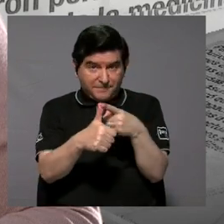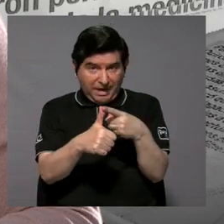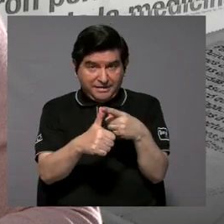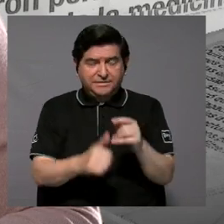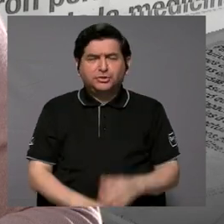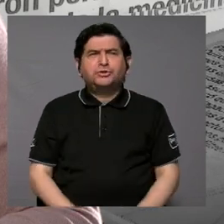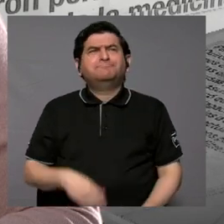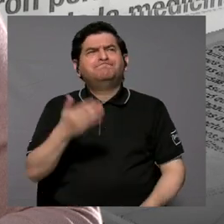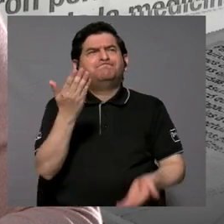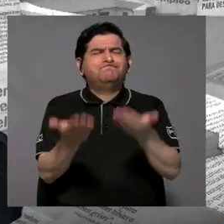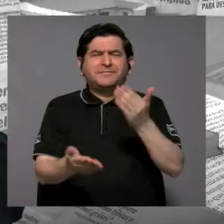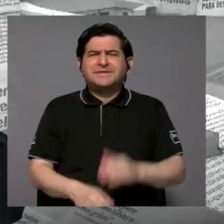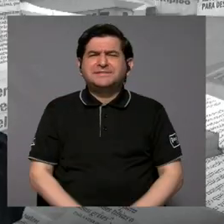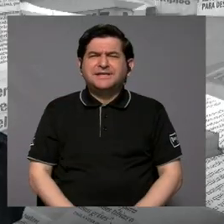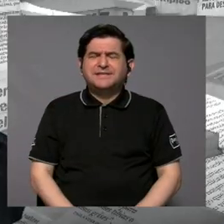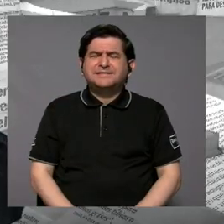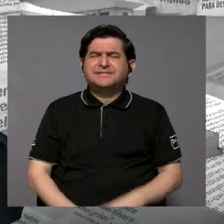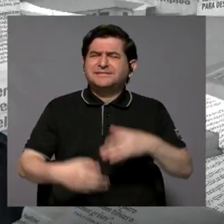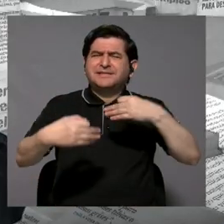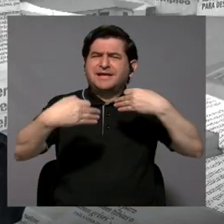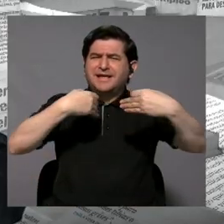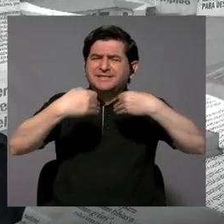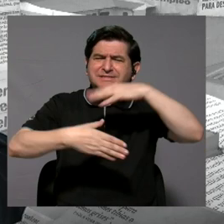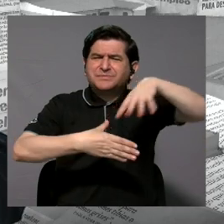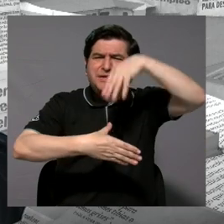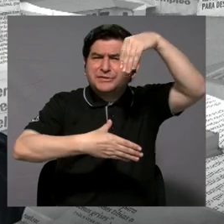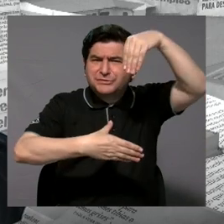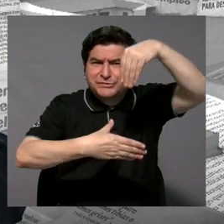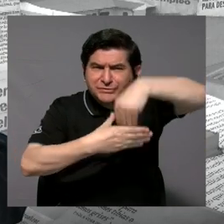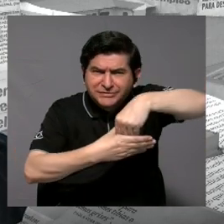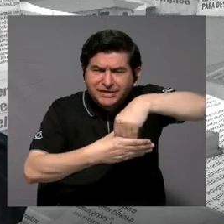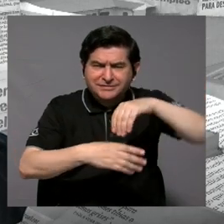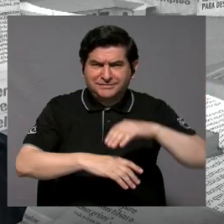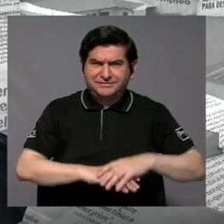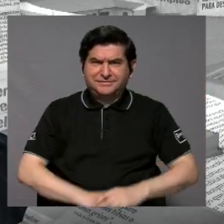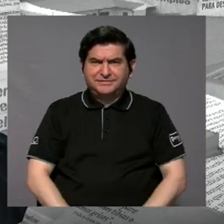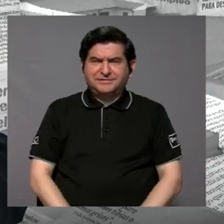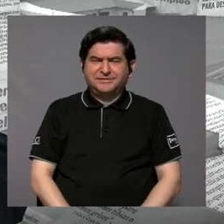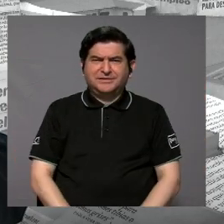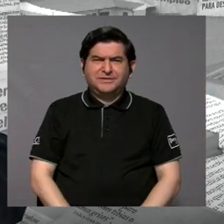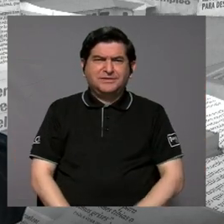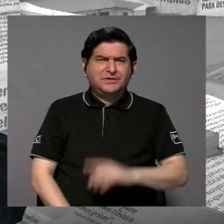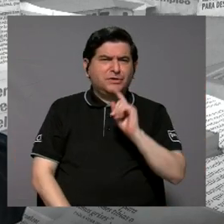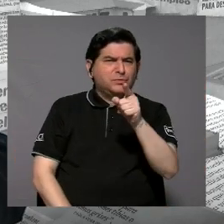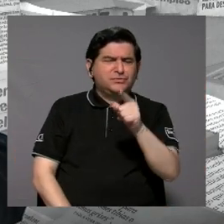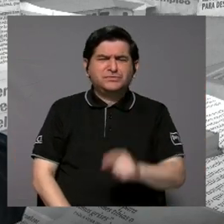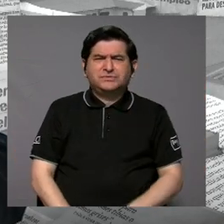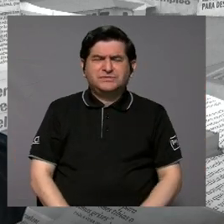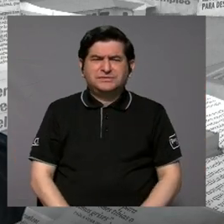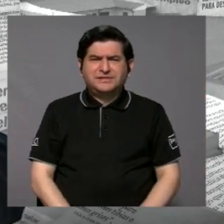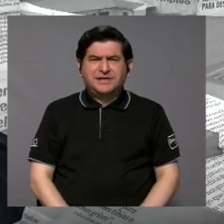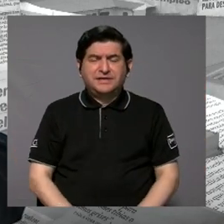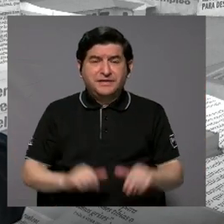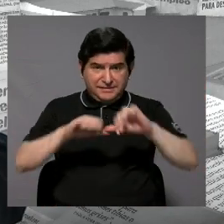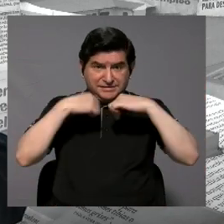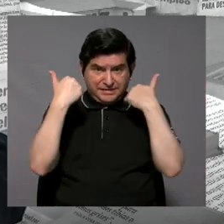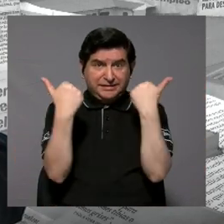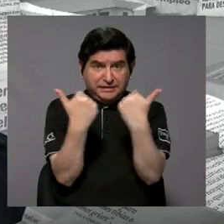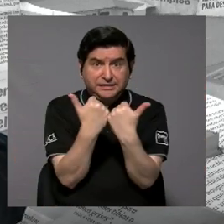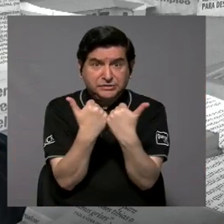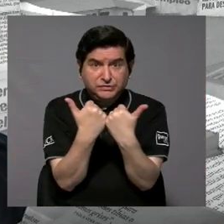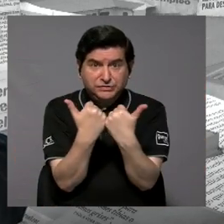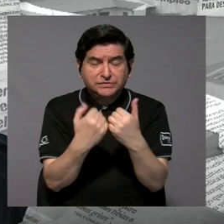gracias. Que nada, tal vez si nos ubica y nos contextualiza, ¿qué fue lo que ustedes recibieron como